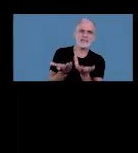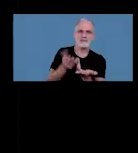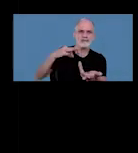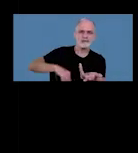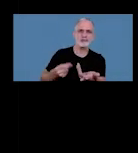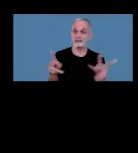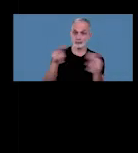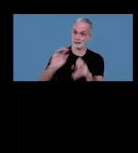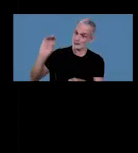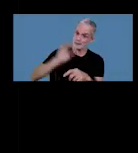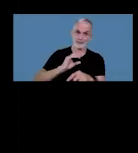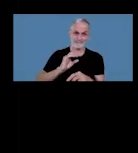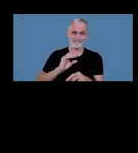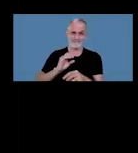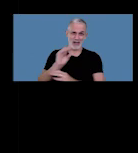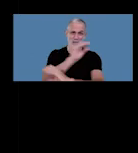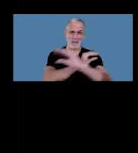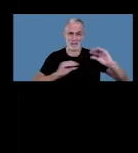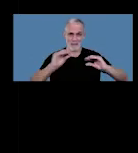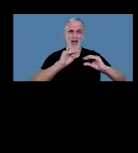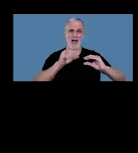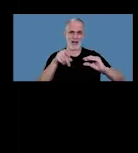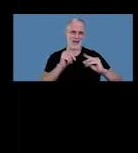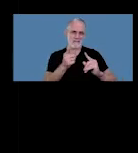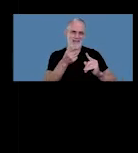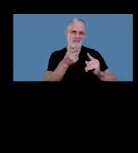que se hayan devengado.